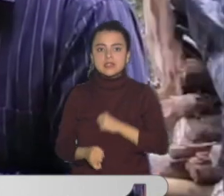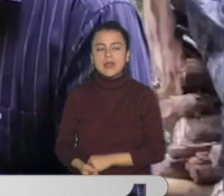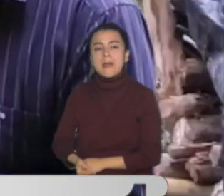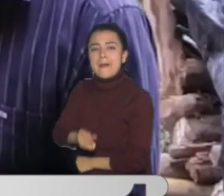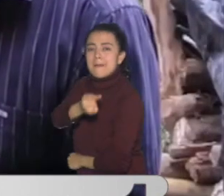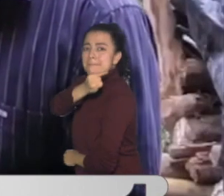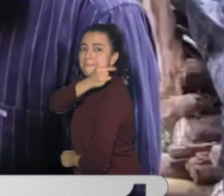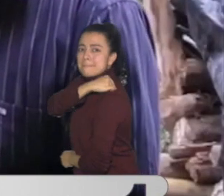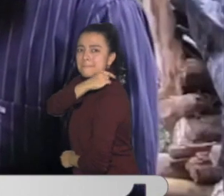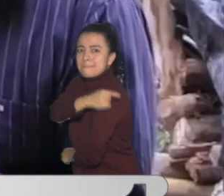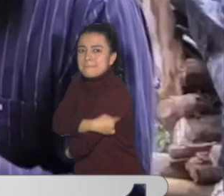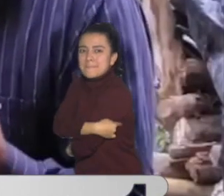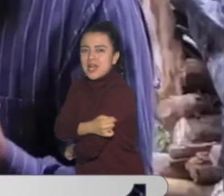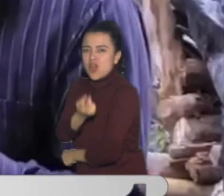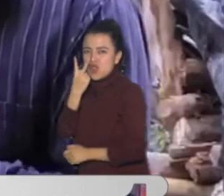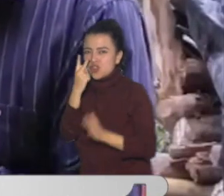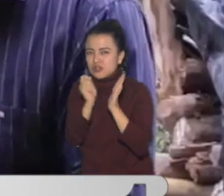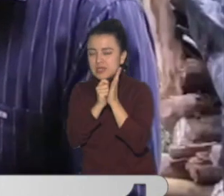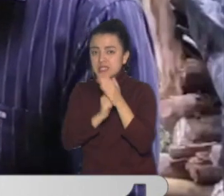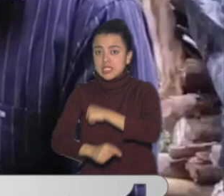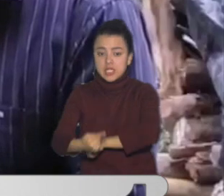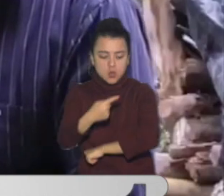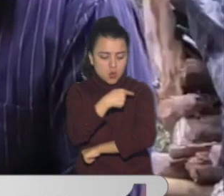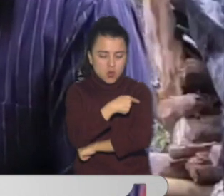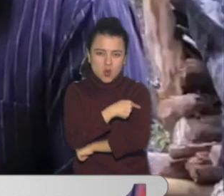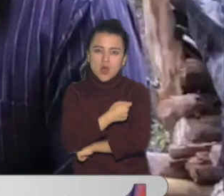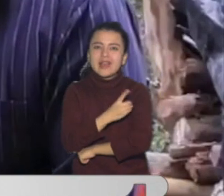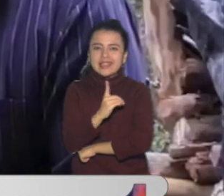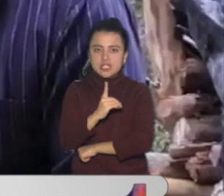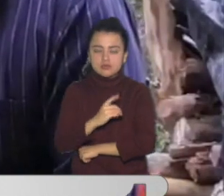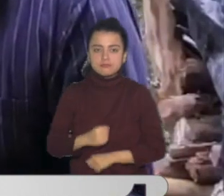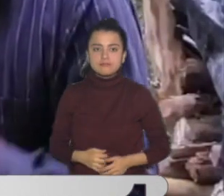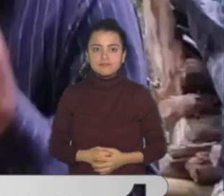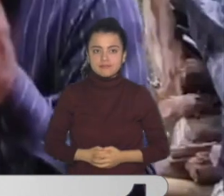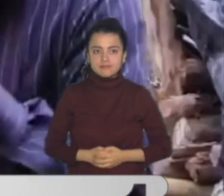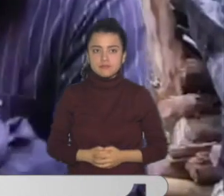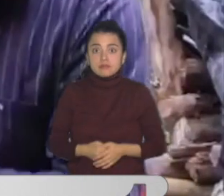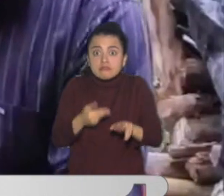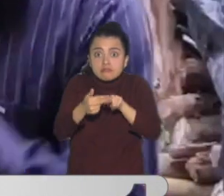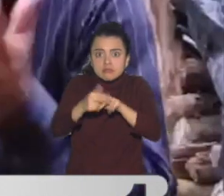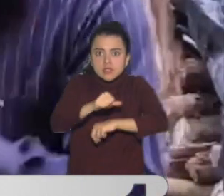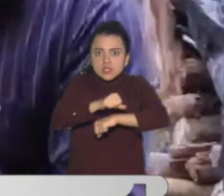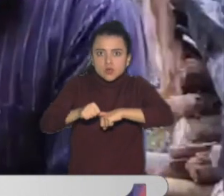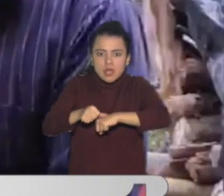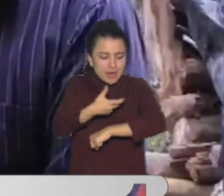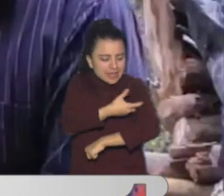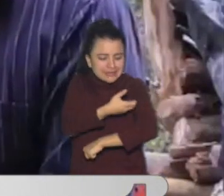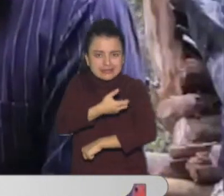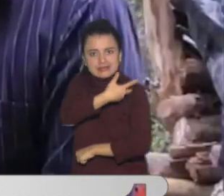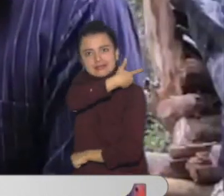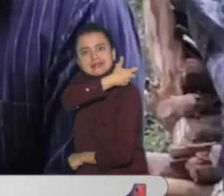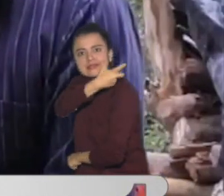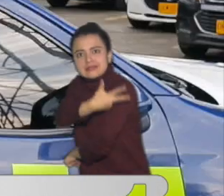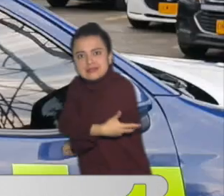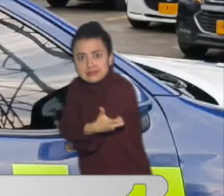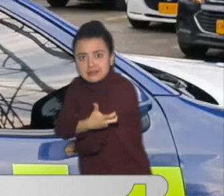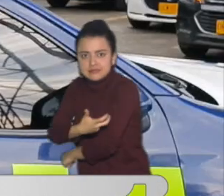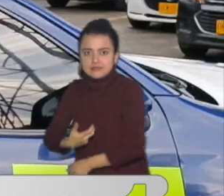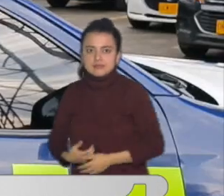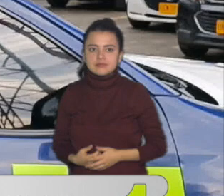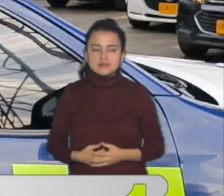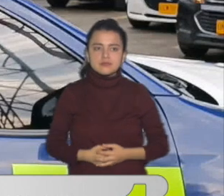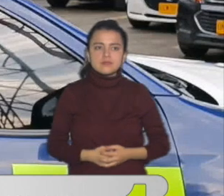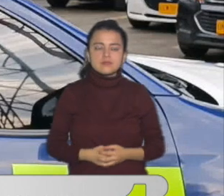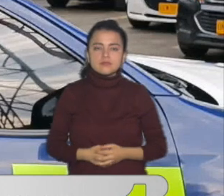brazo derecho. En las próximas horas será sometido a cirugía. La Policía Nacional, en coordinación con la Fiscalía General de la Nación, adelanta las investigaciones